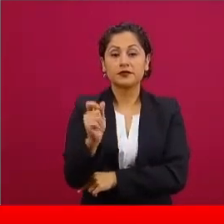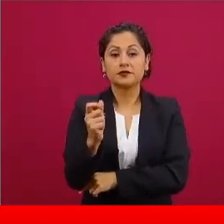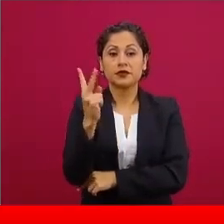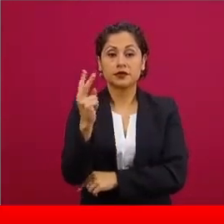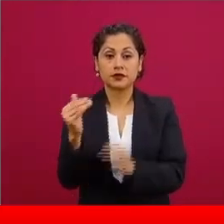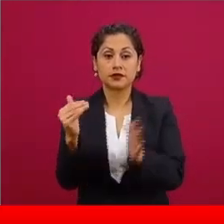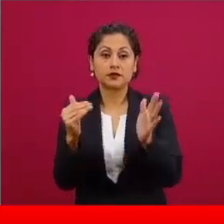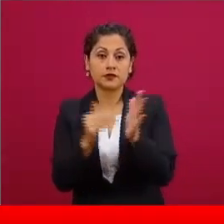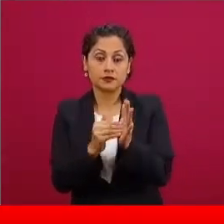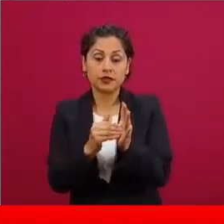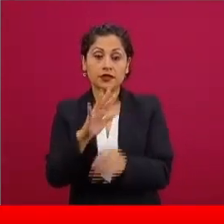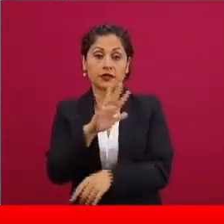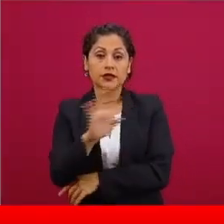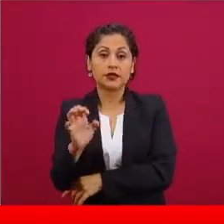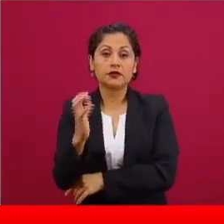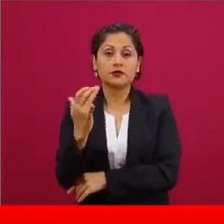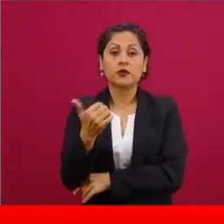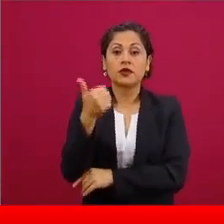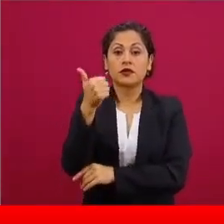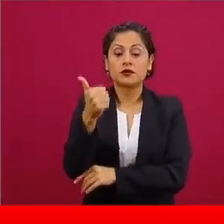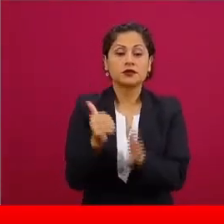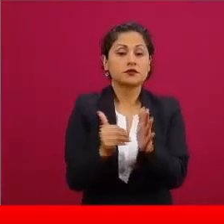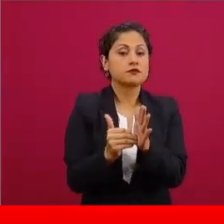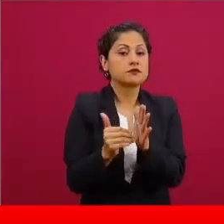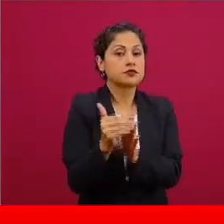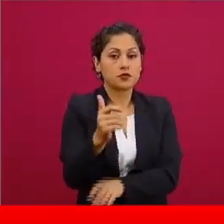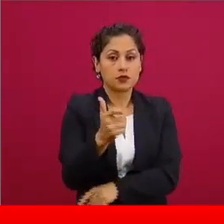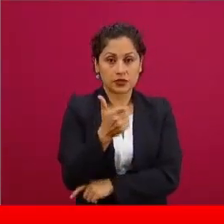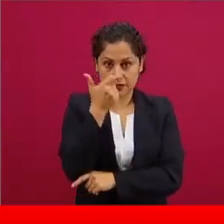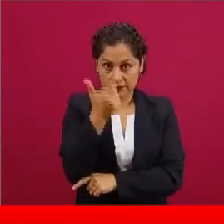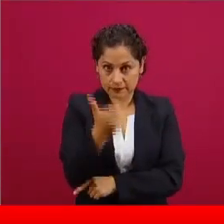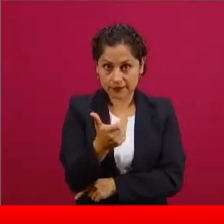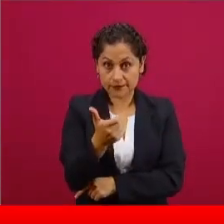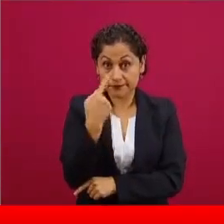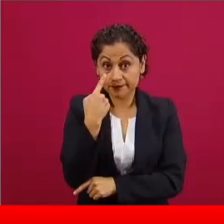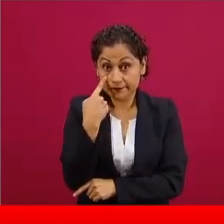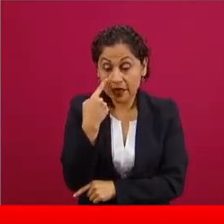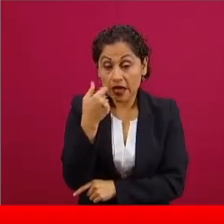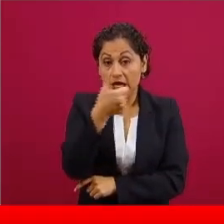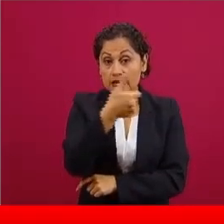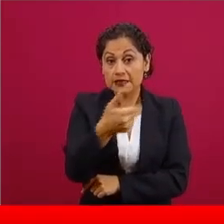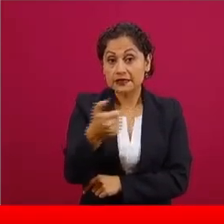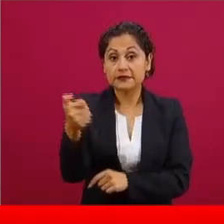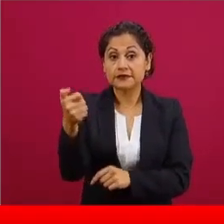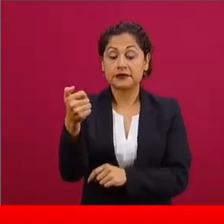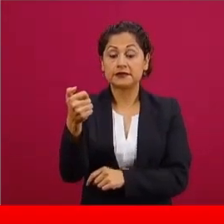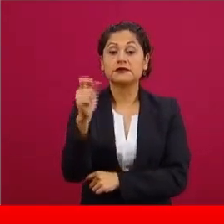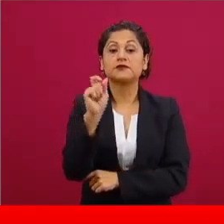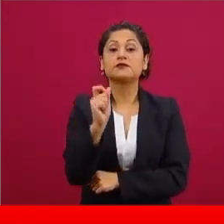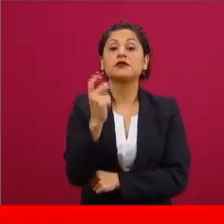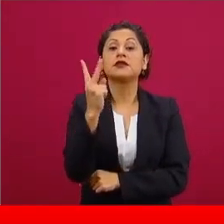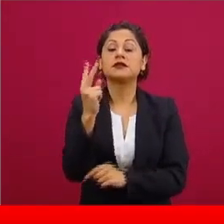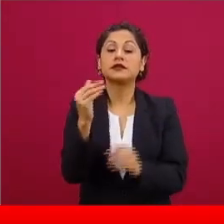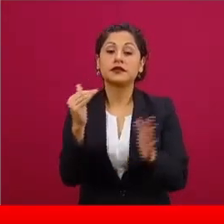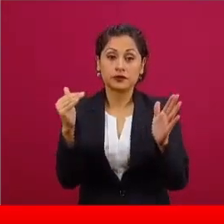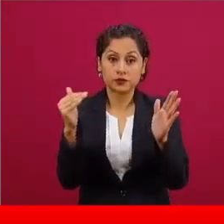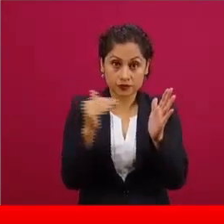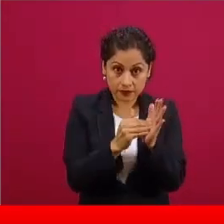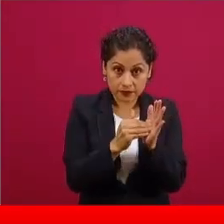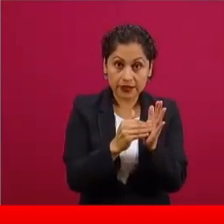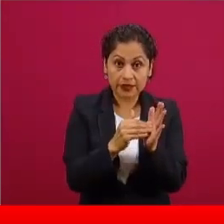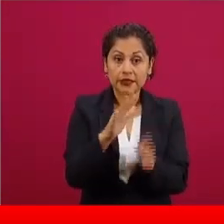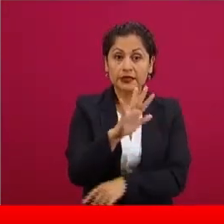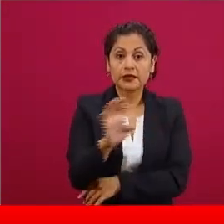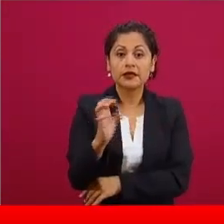millones de pesos 622 mil 556